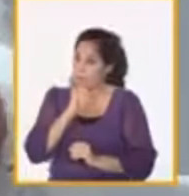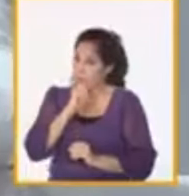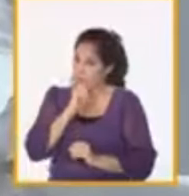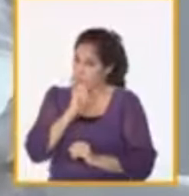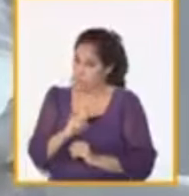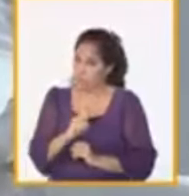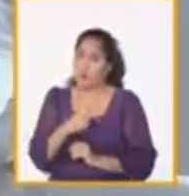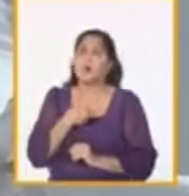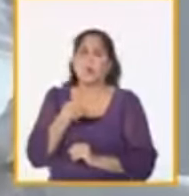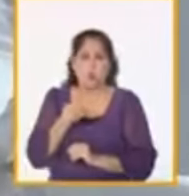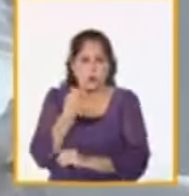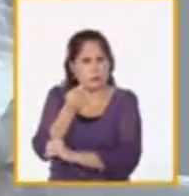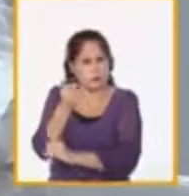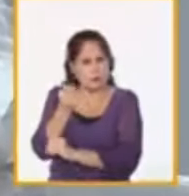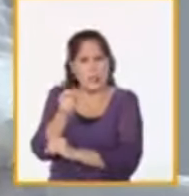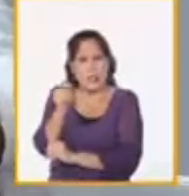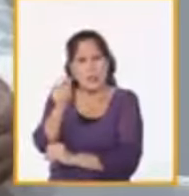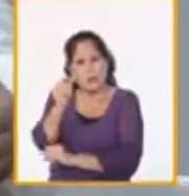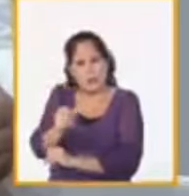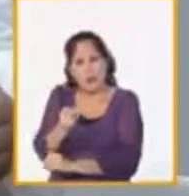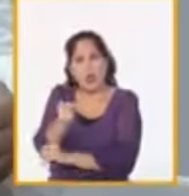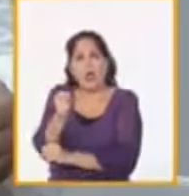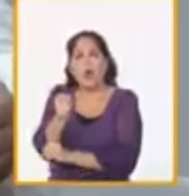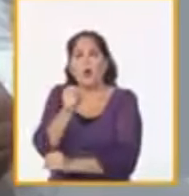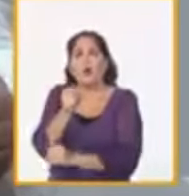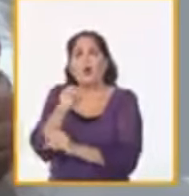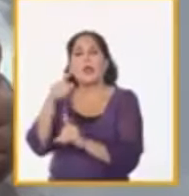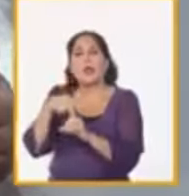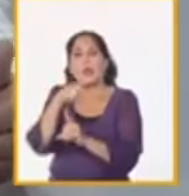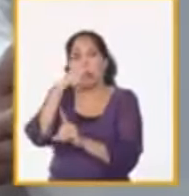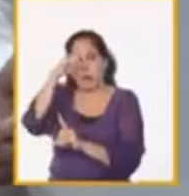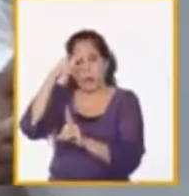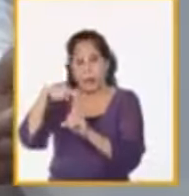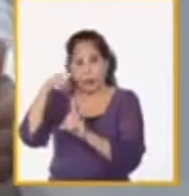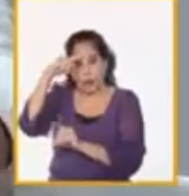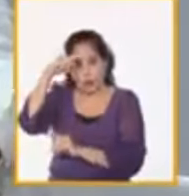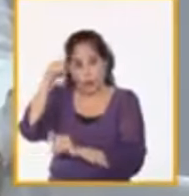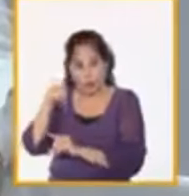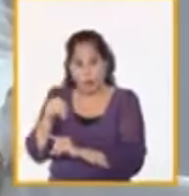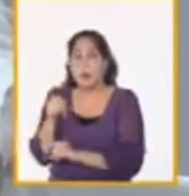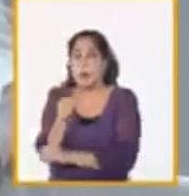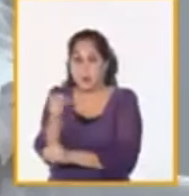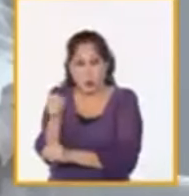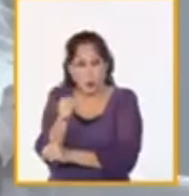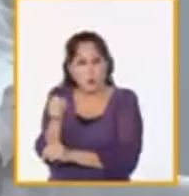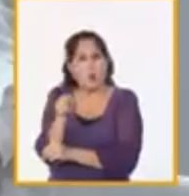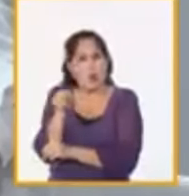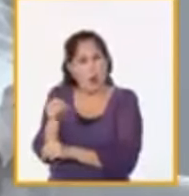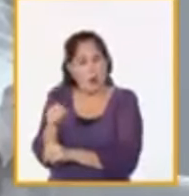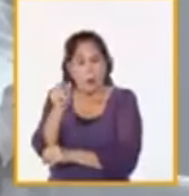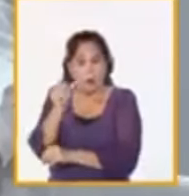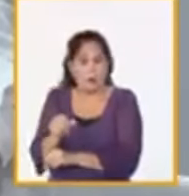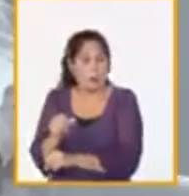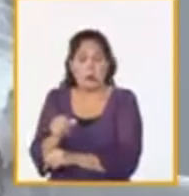preparando personas en los cursos de técnico medio superior, pero no cabe duda que hay un nivel de personas